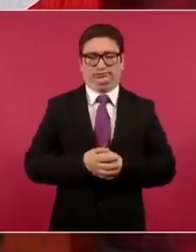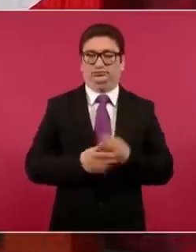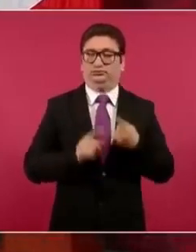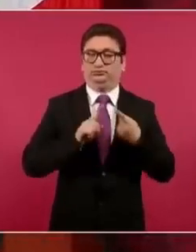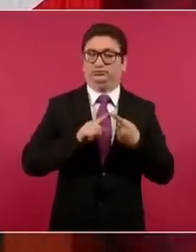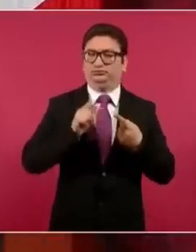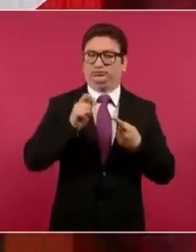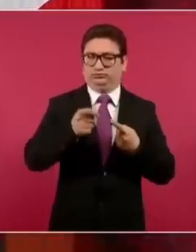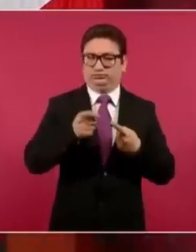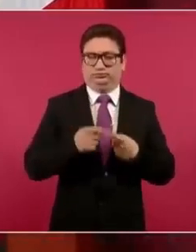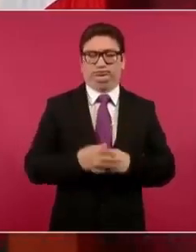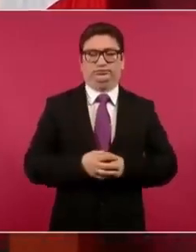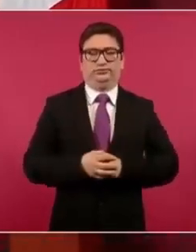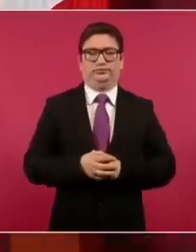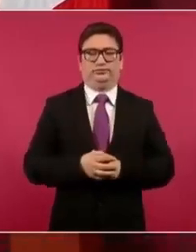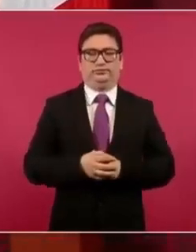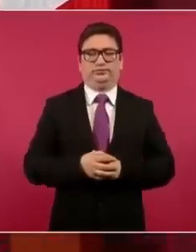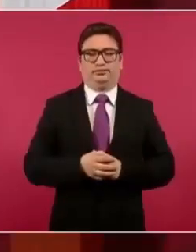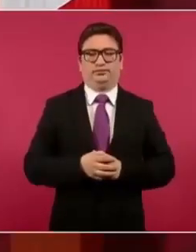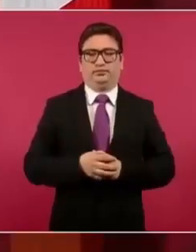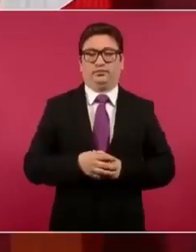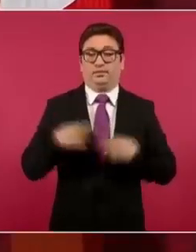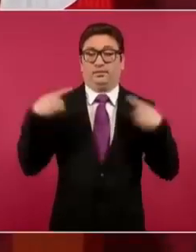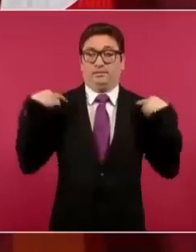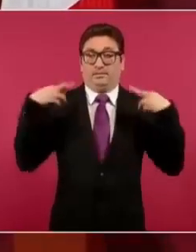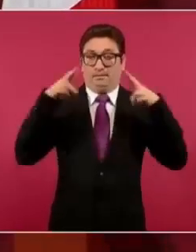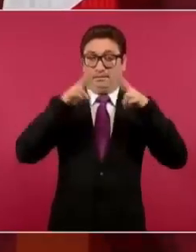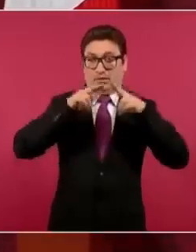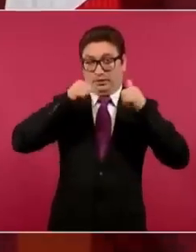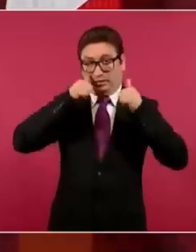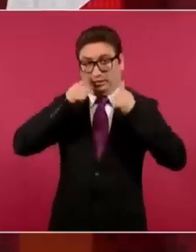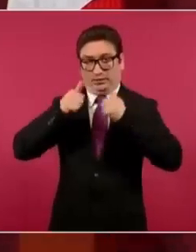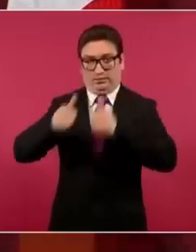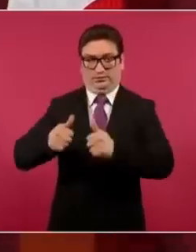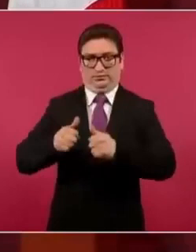Una, la atención a los maestros,